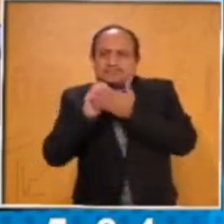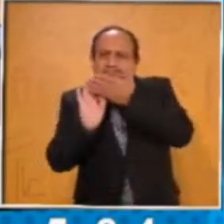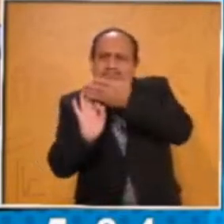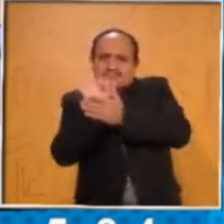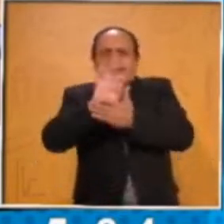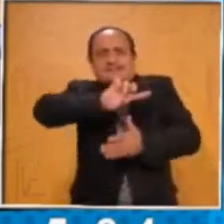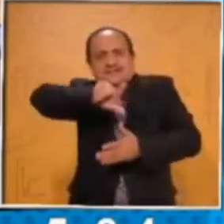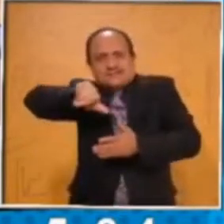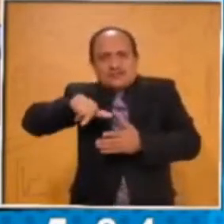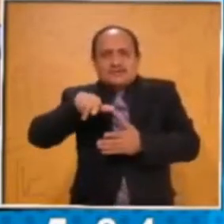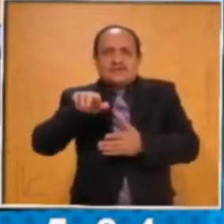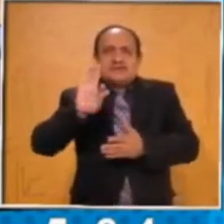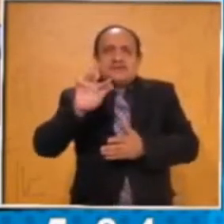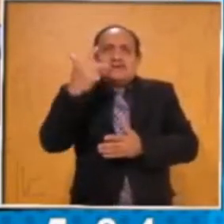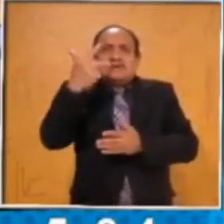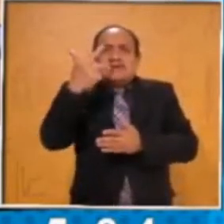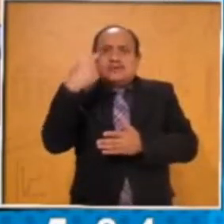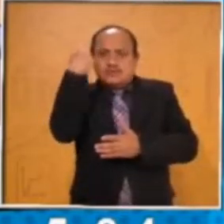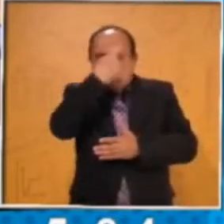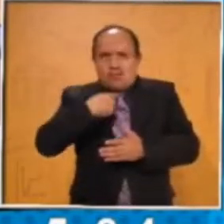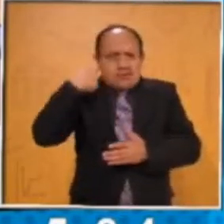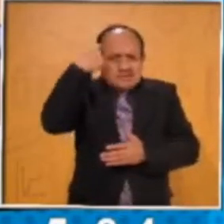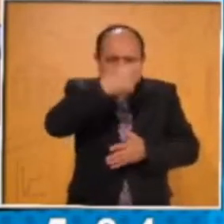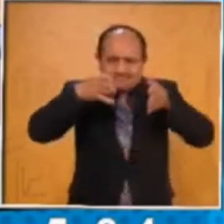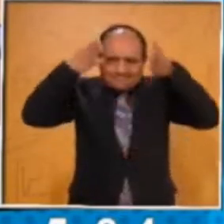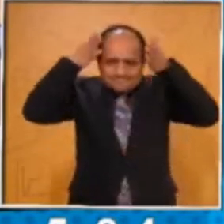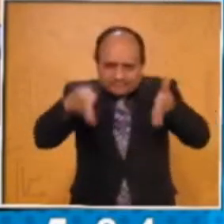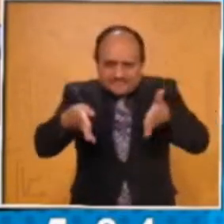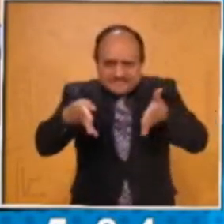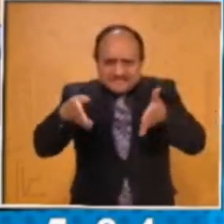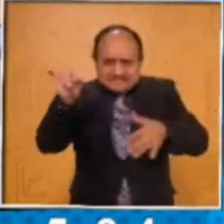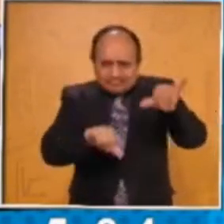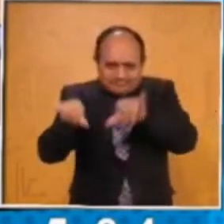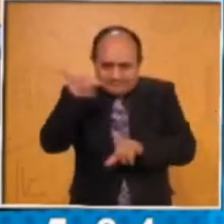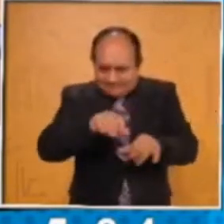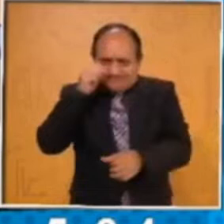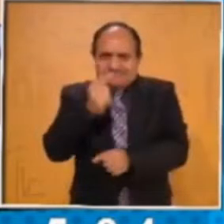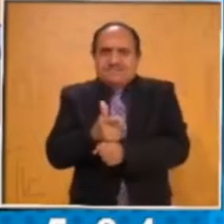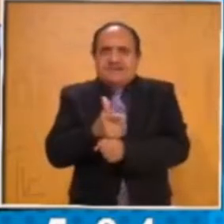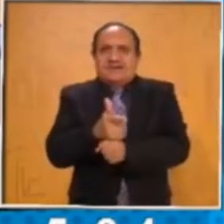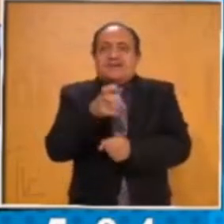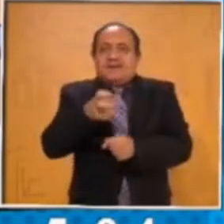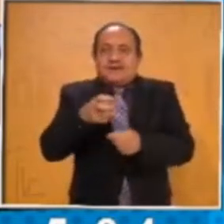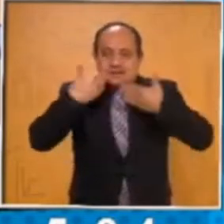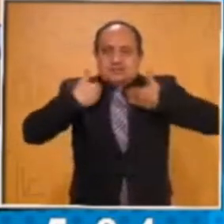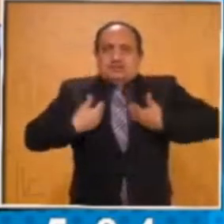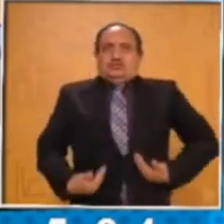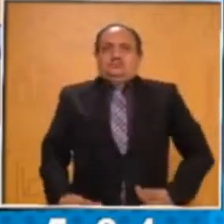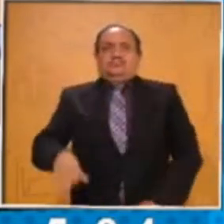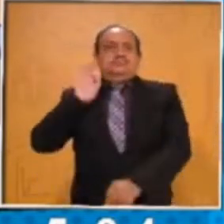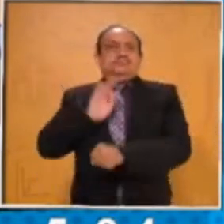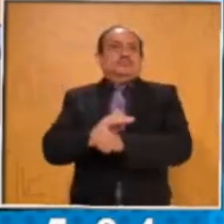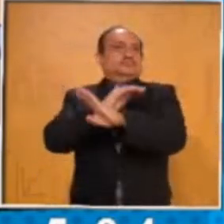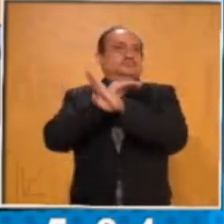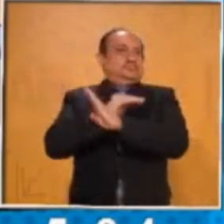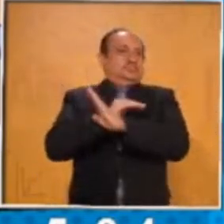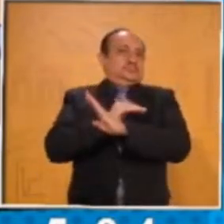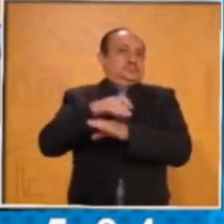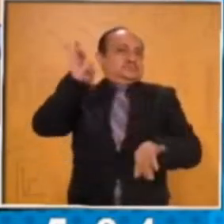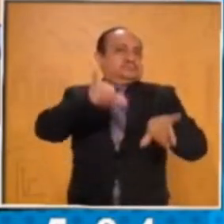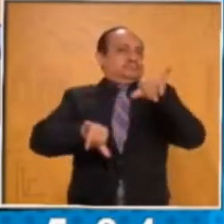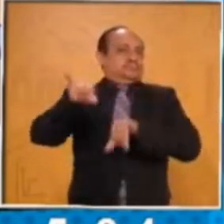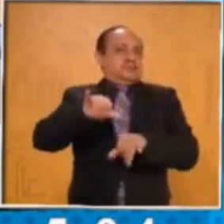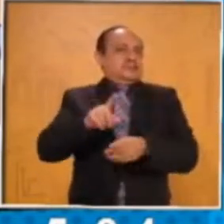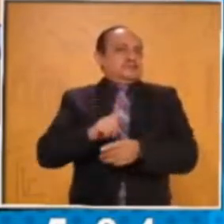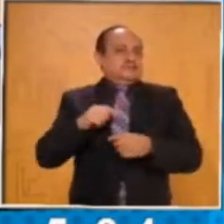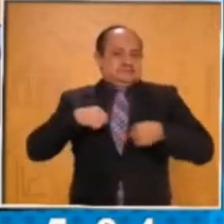de casi 48 horas de trabajo continuo, descubrió que su traje de protección bacteriológica estaba